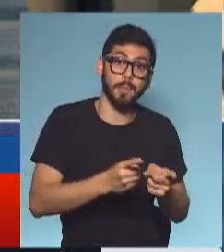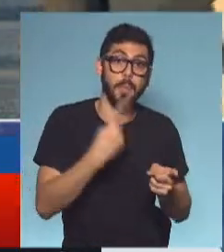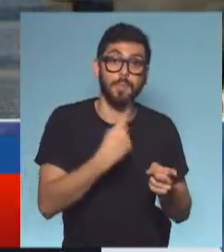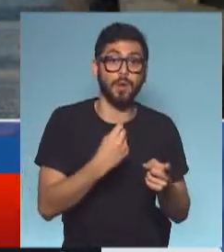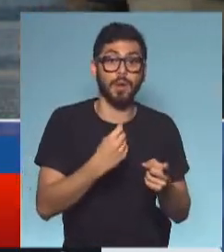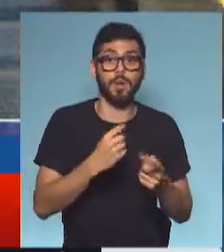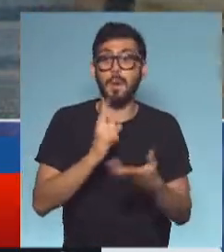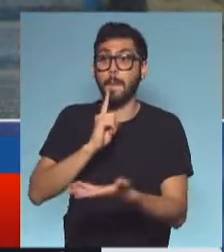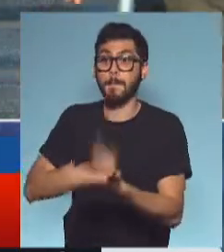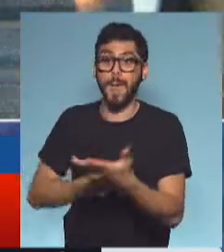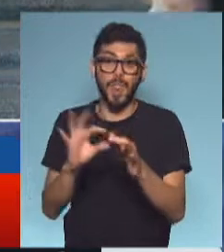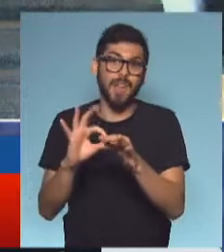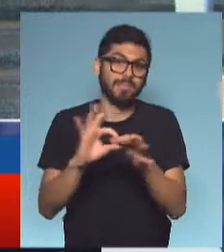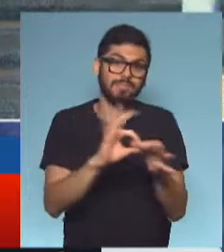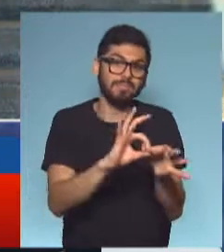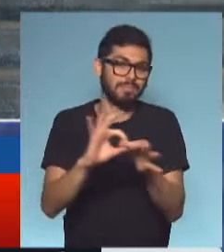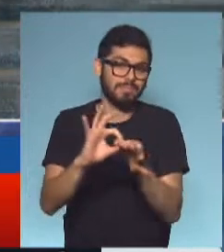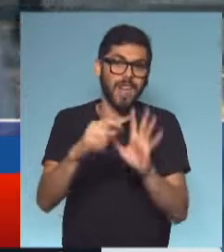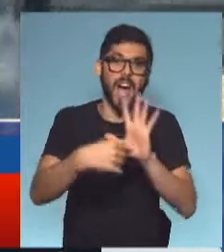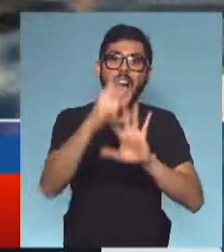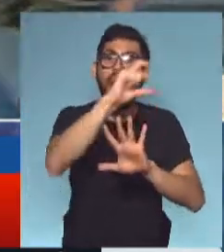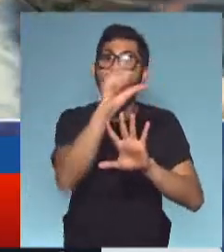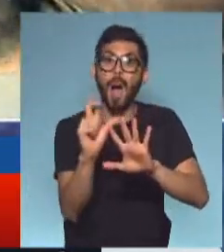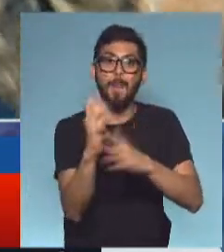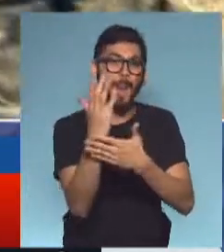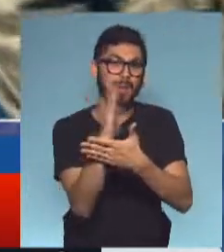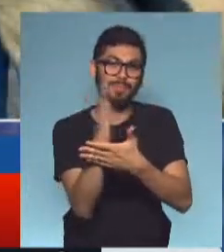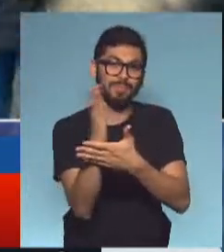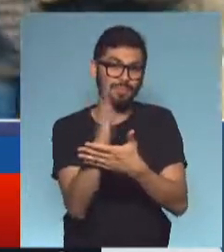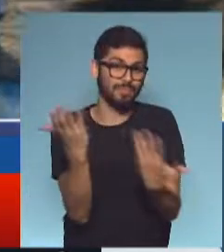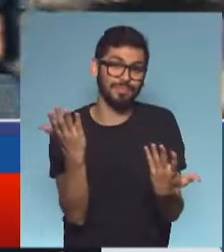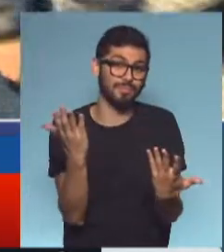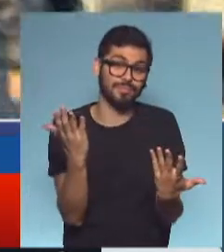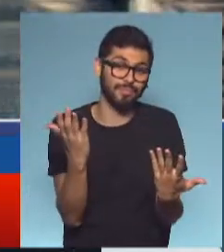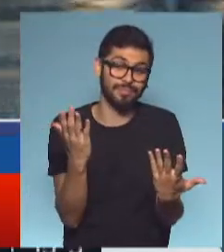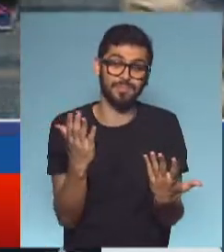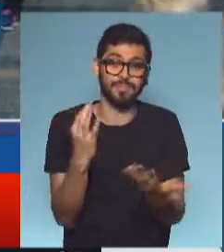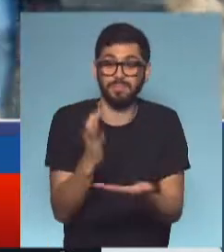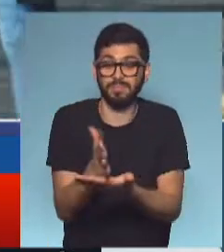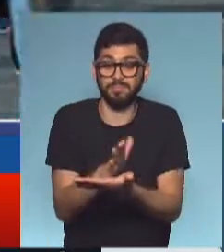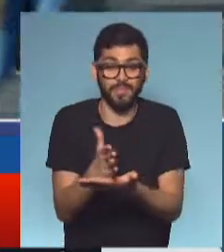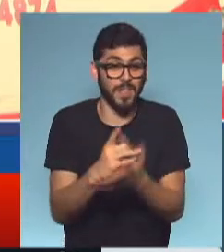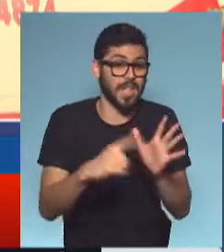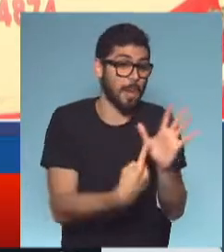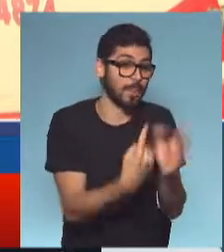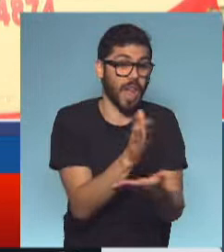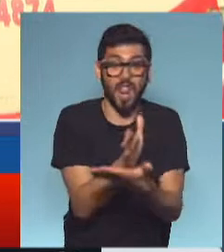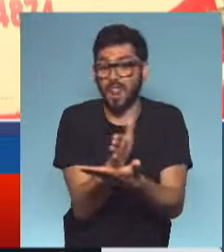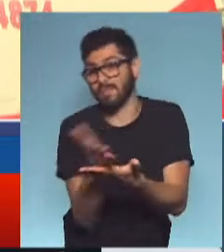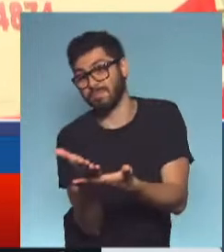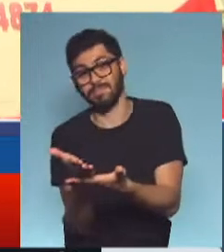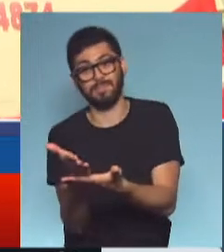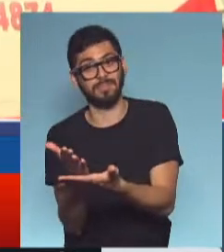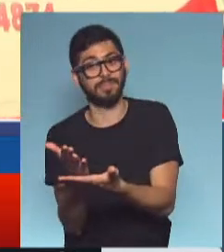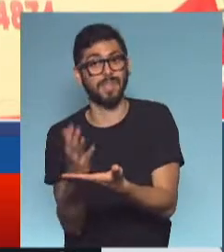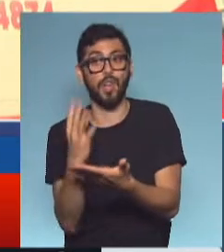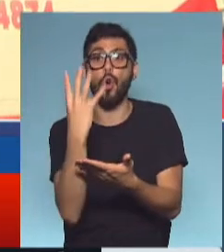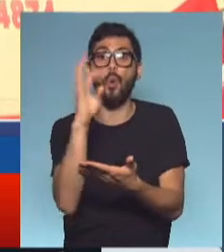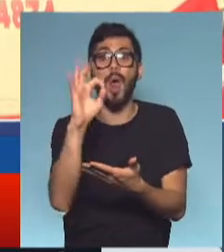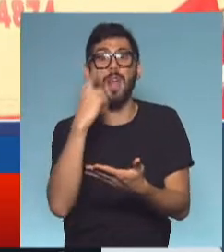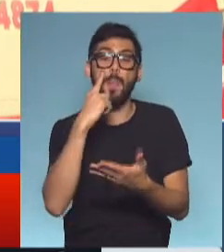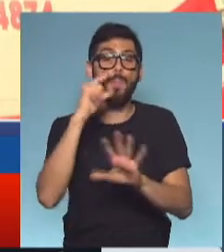son medidas que aplican en el AMBA, que es una región bipartita. Una parte es la capital federal y otra parte son los 40 distritos